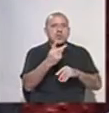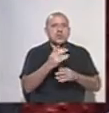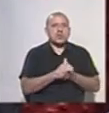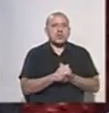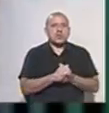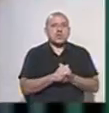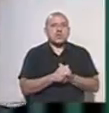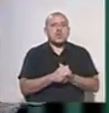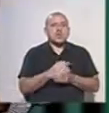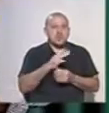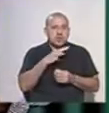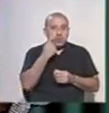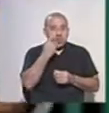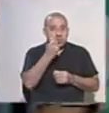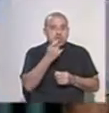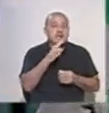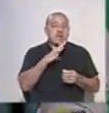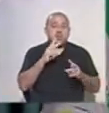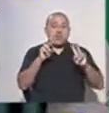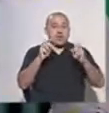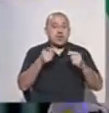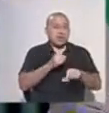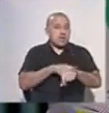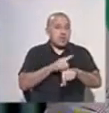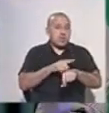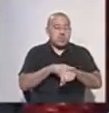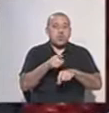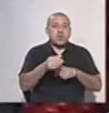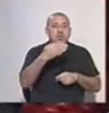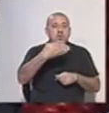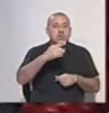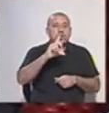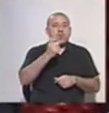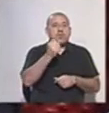viaje. ¿Te das cuenta que es ecléctica la cosa? Sí. ¿No? Un tiempo fue Blades a morir.